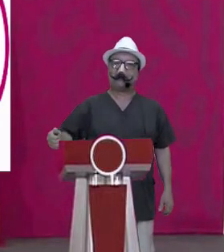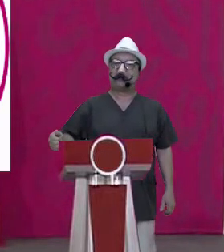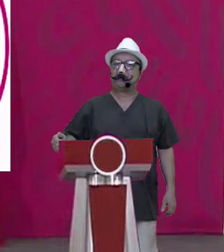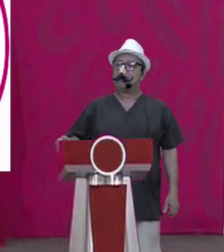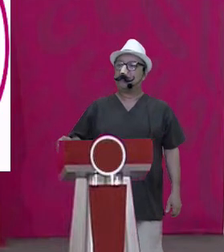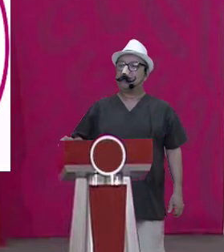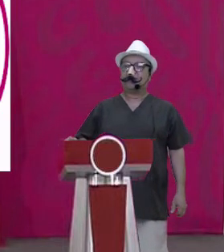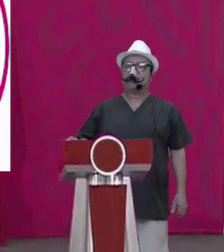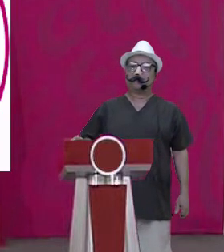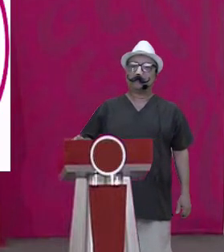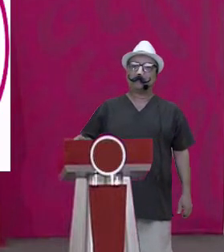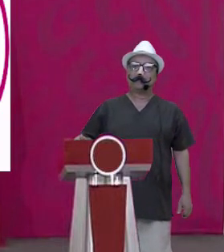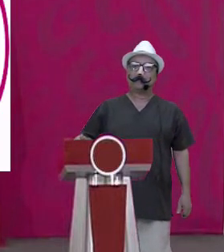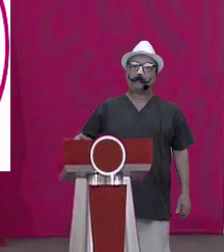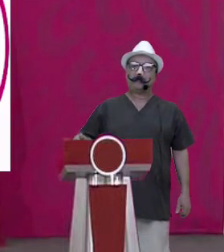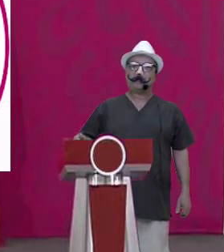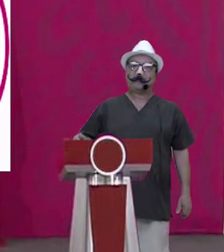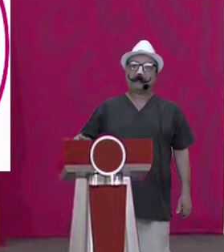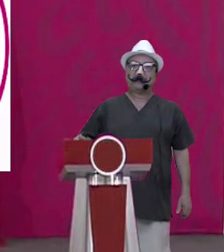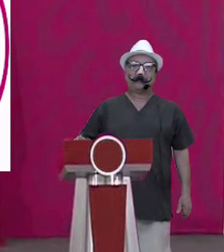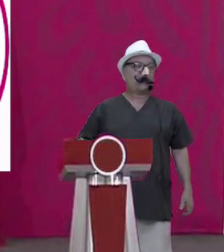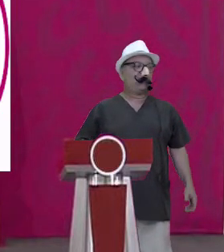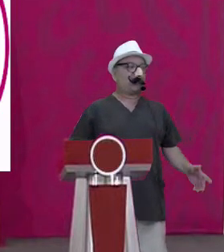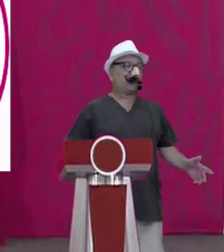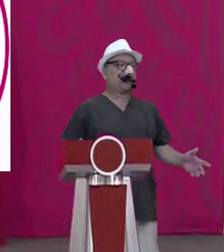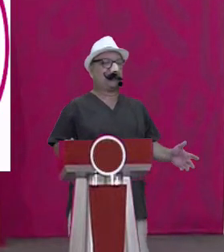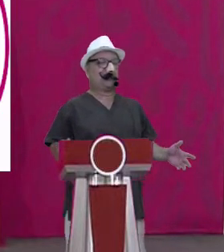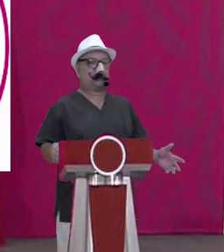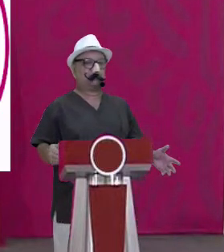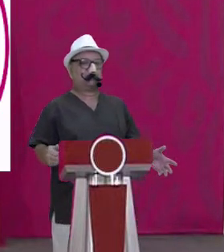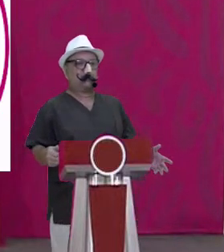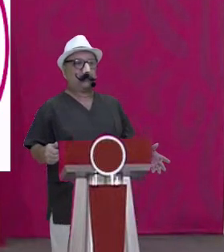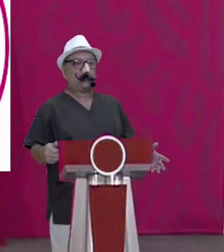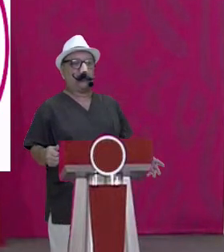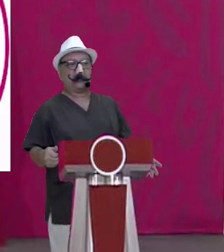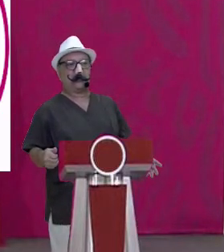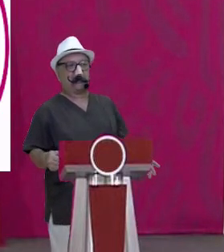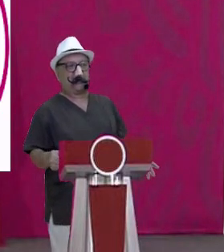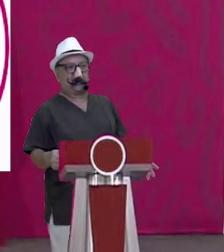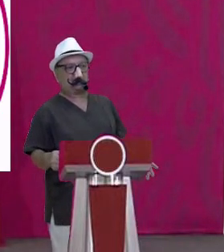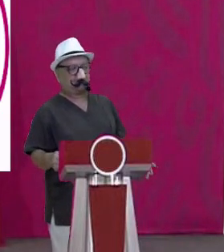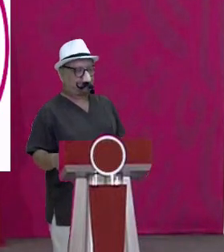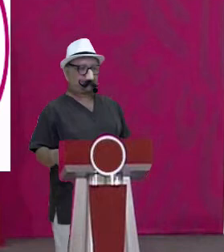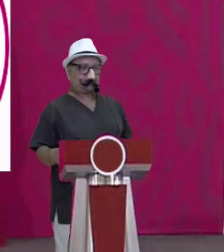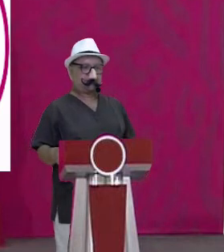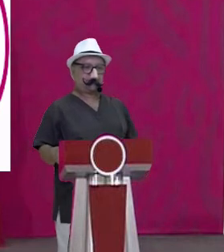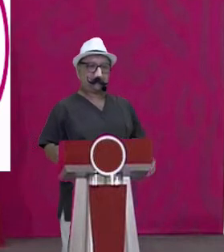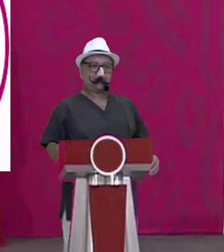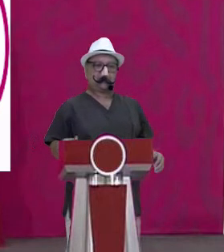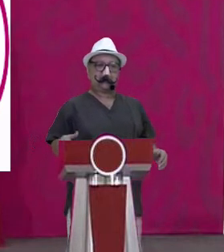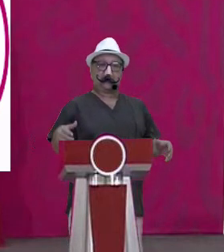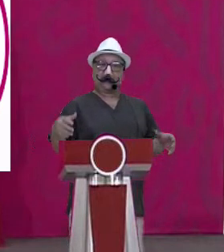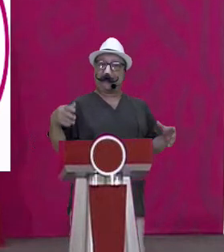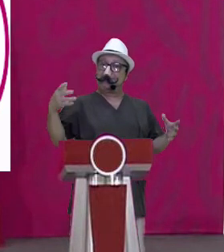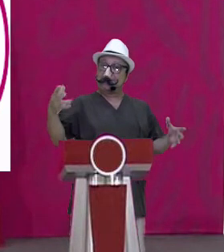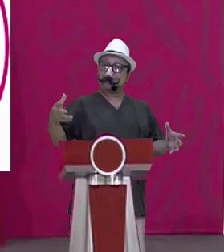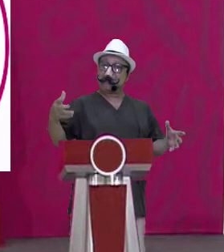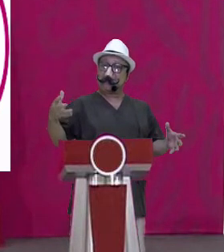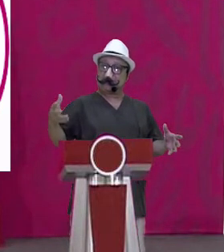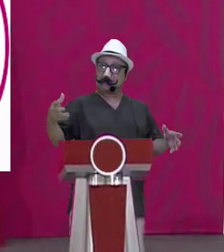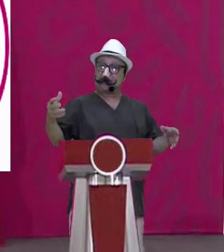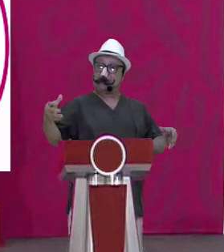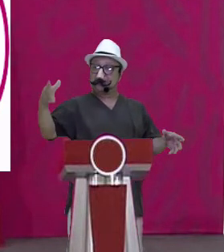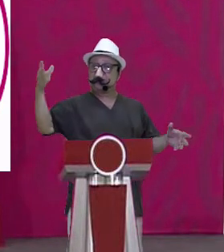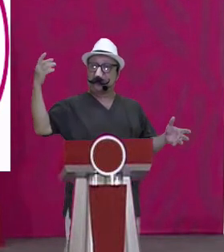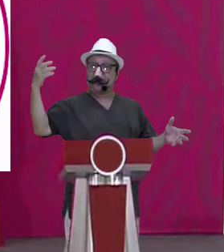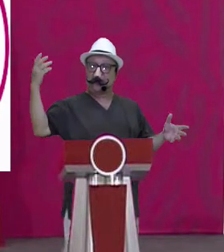La misma ficha. ¿Ok? Y Rafa Herrera dijo hoy en la mañana la misma pregunta